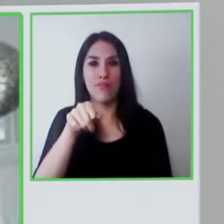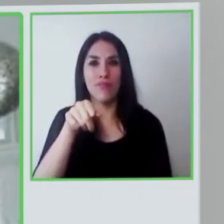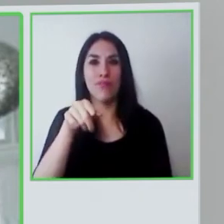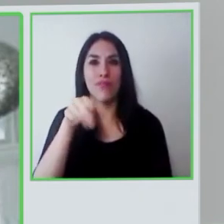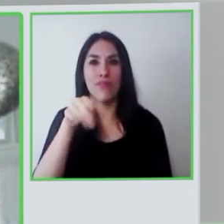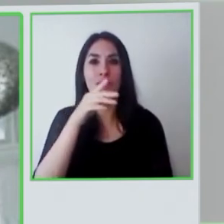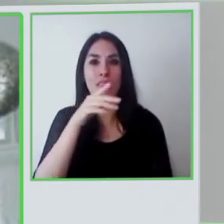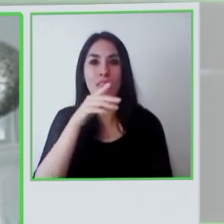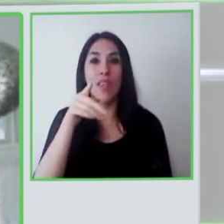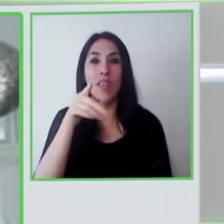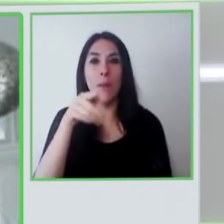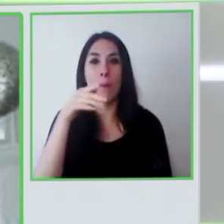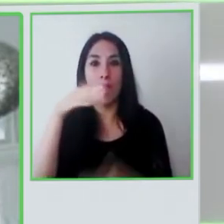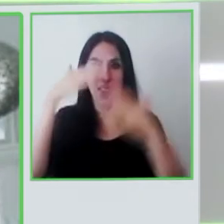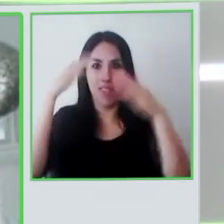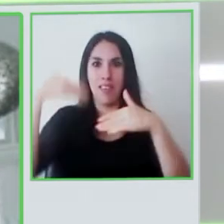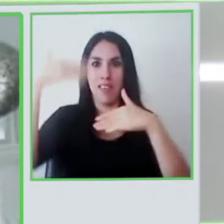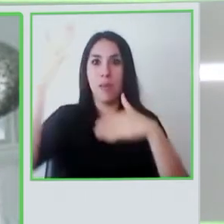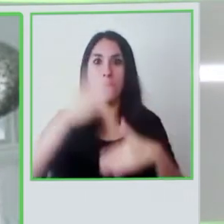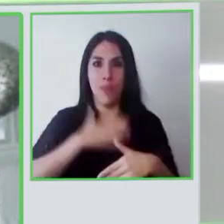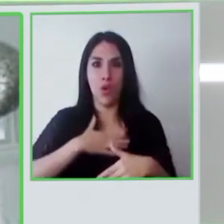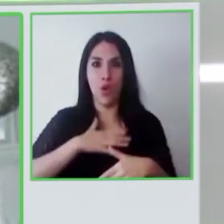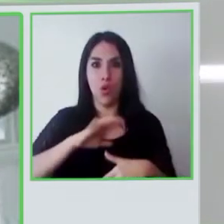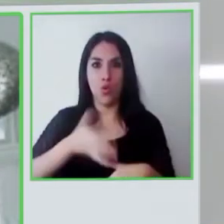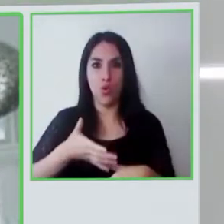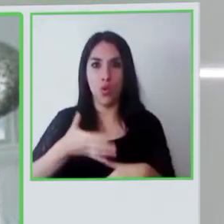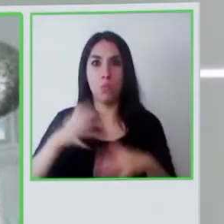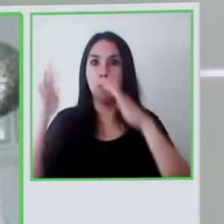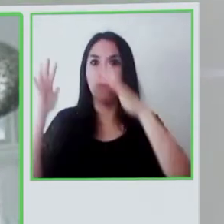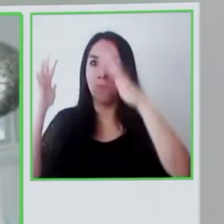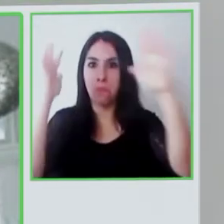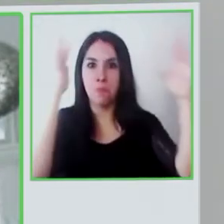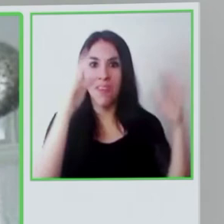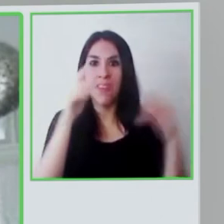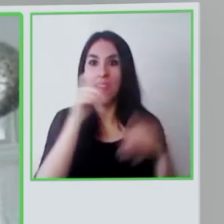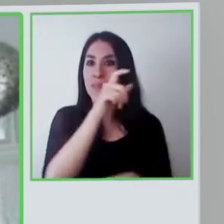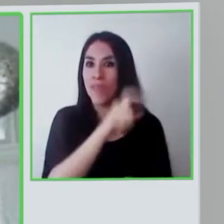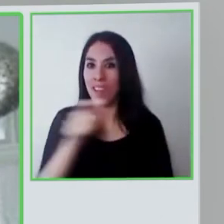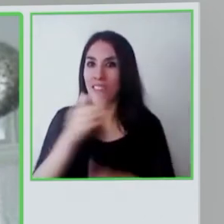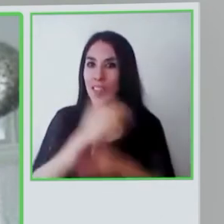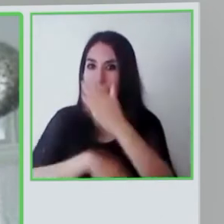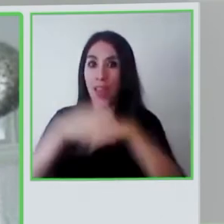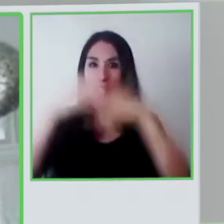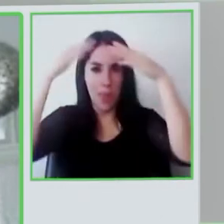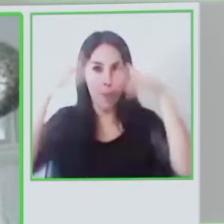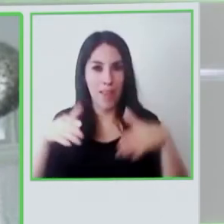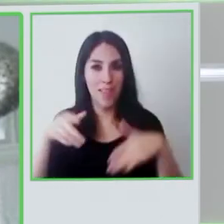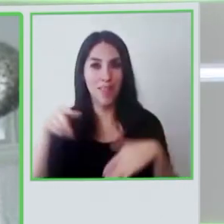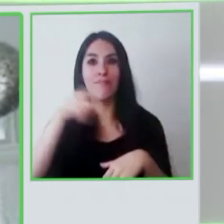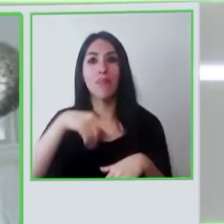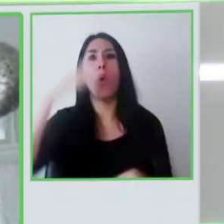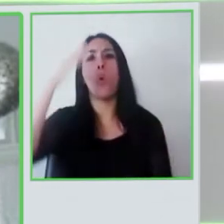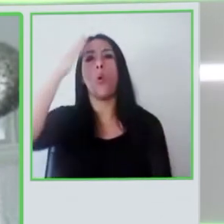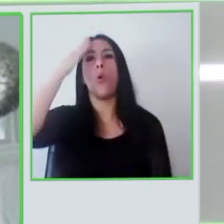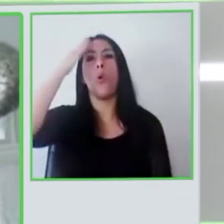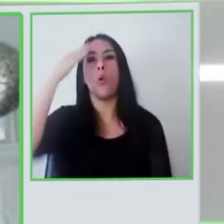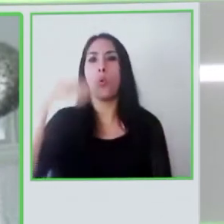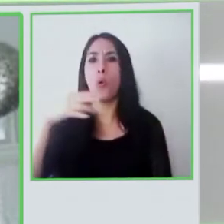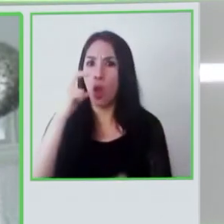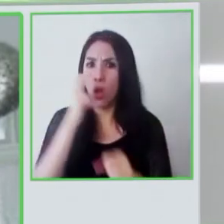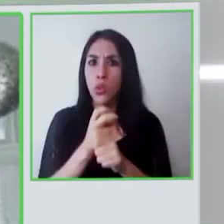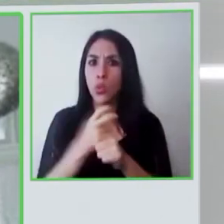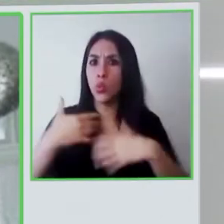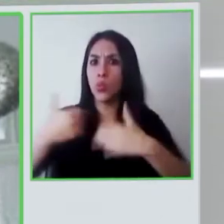discapacidades a través de lo que hacemos nosotros sabemos que uno de los grandes desafíos que los empleados tienen es